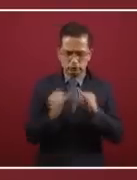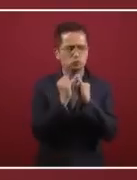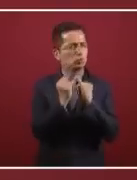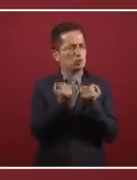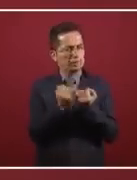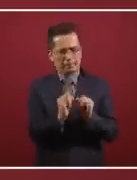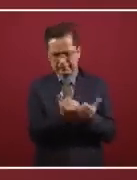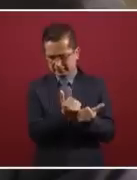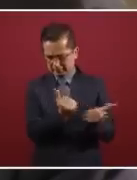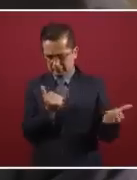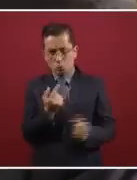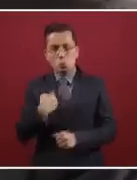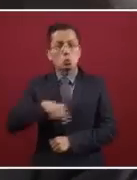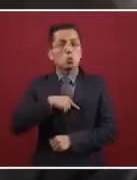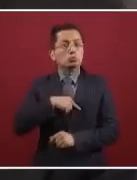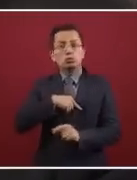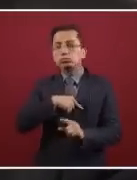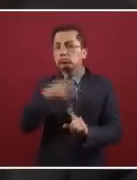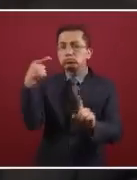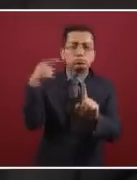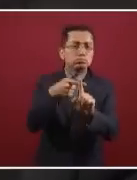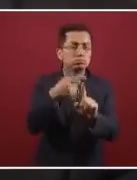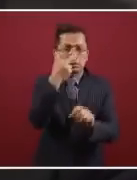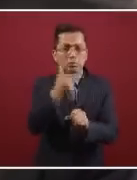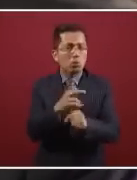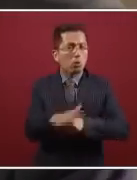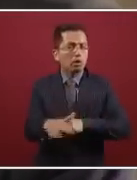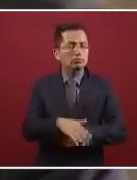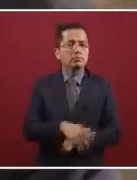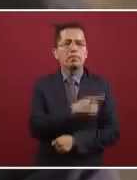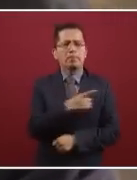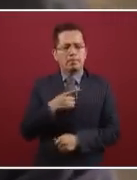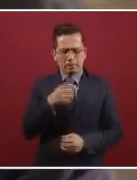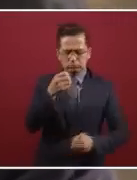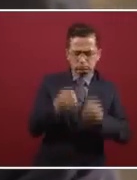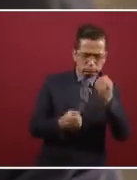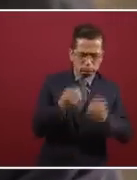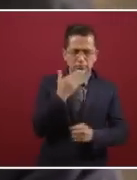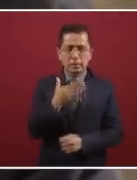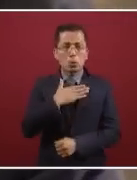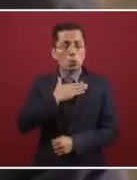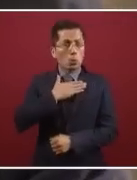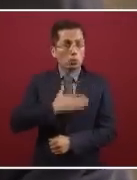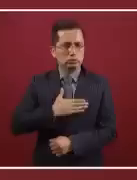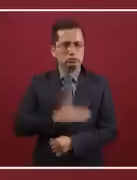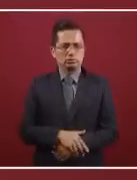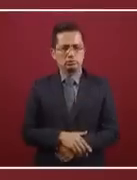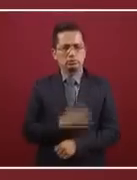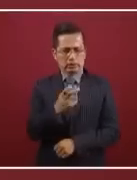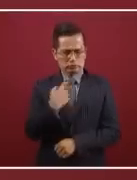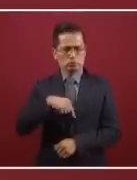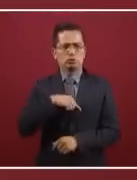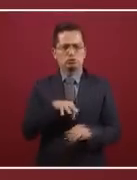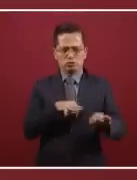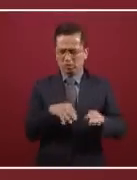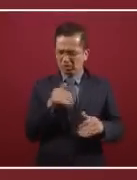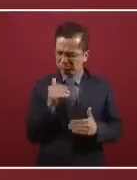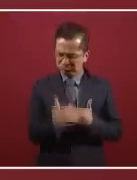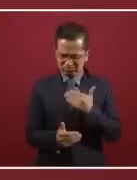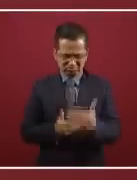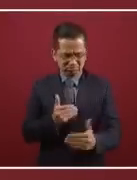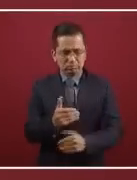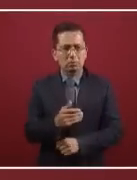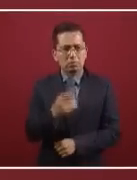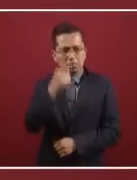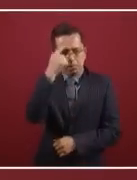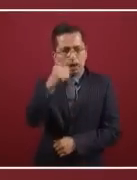procurar justicia. Y en esa tarea hemos tenido el gran orgullo y el honor de poder hacer algo que